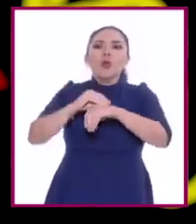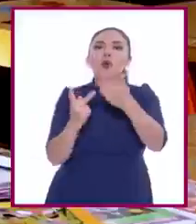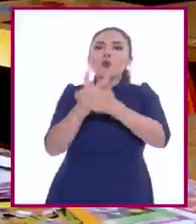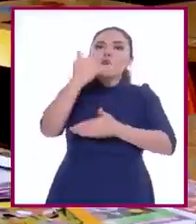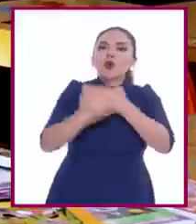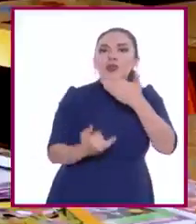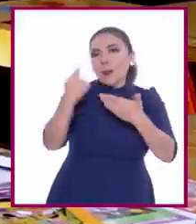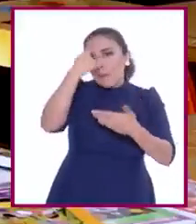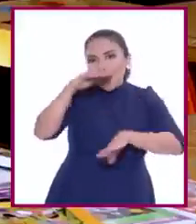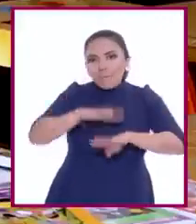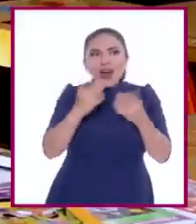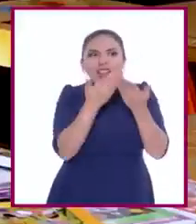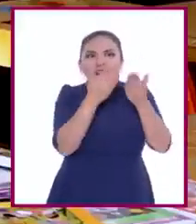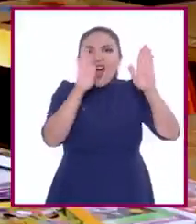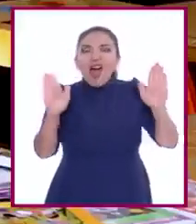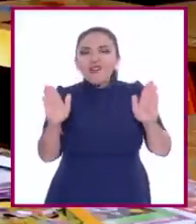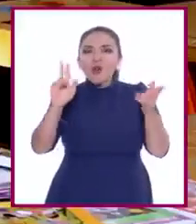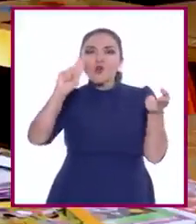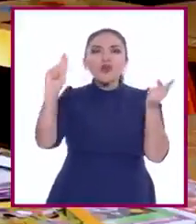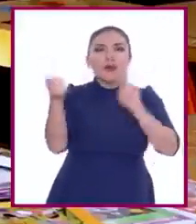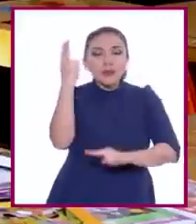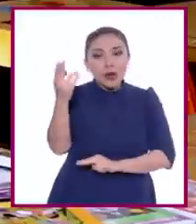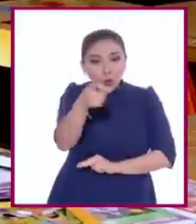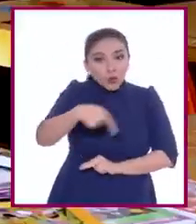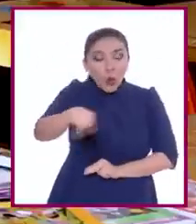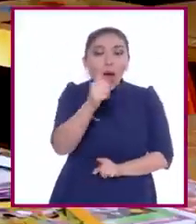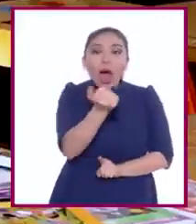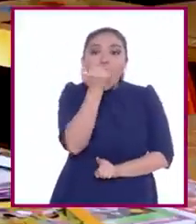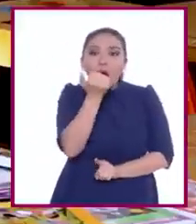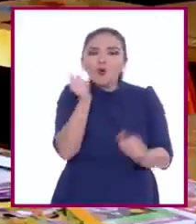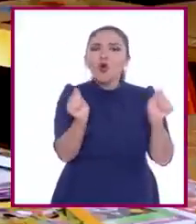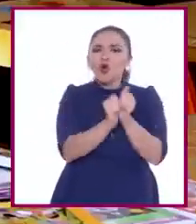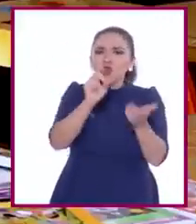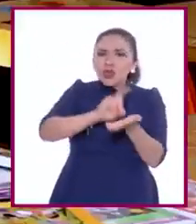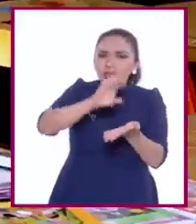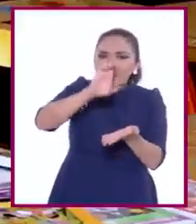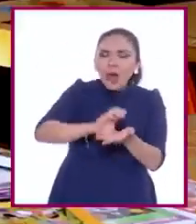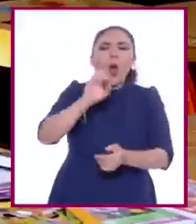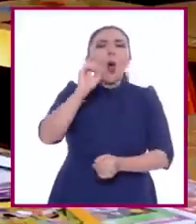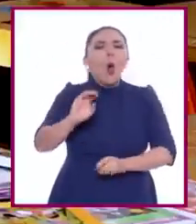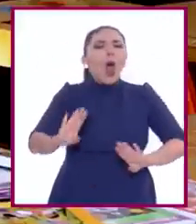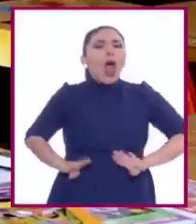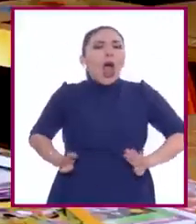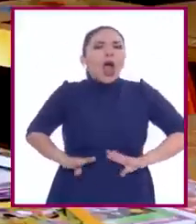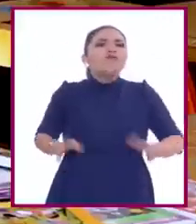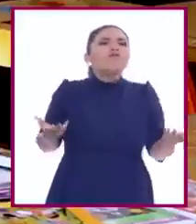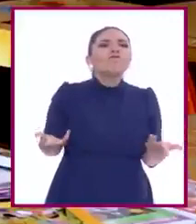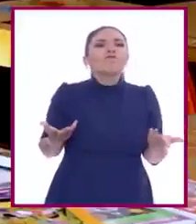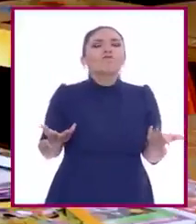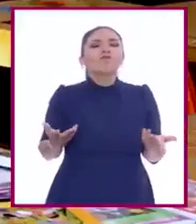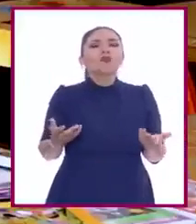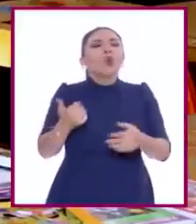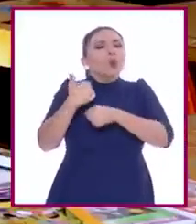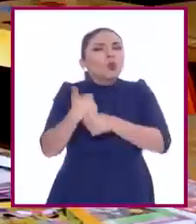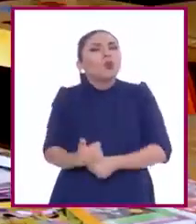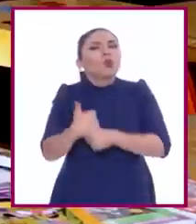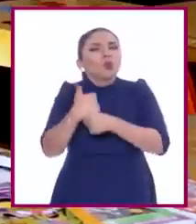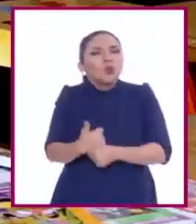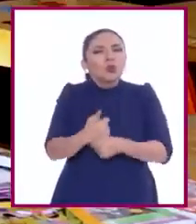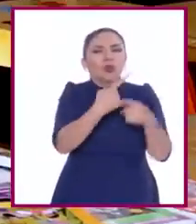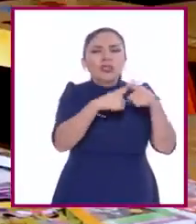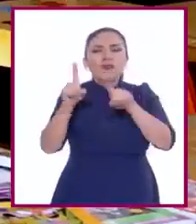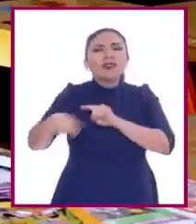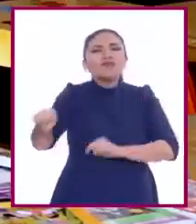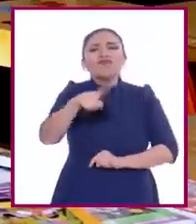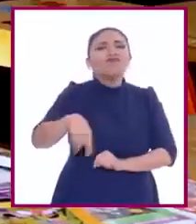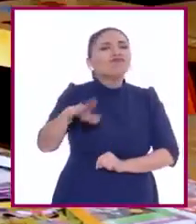proyectos, a universalizarlos para que los estudiantes en condiciones de discapacidad o en condiciones de